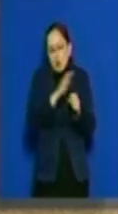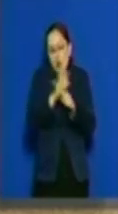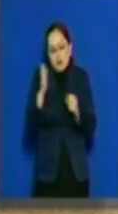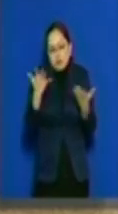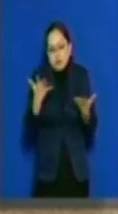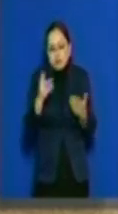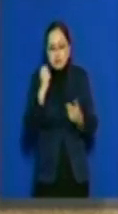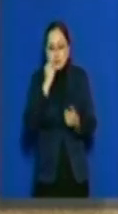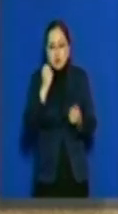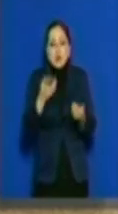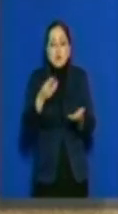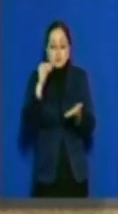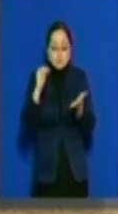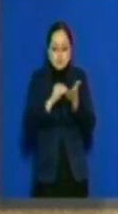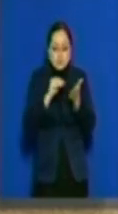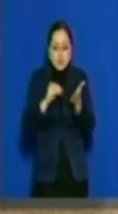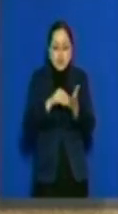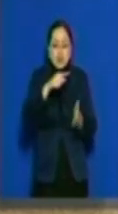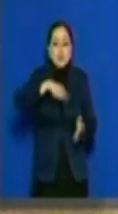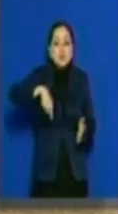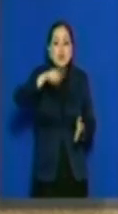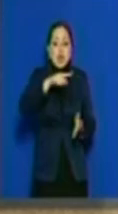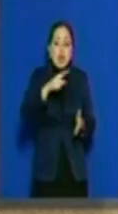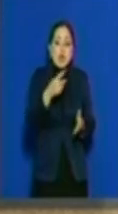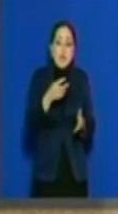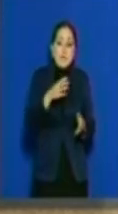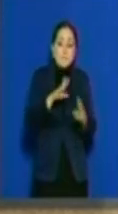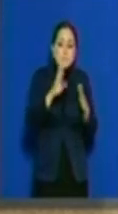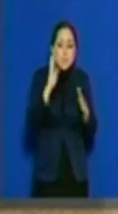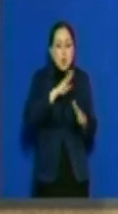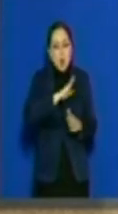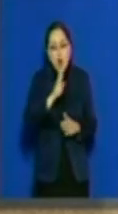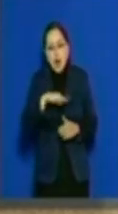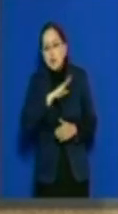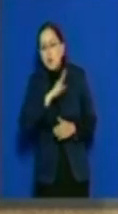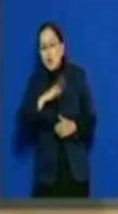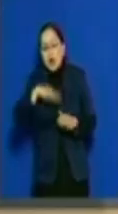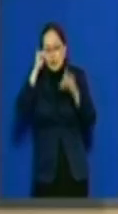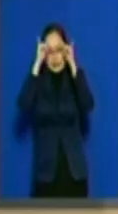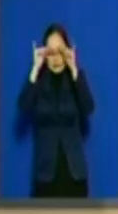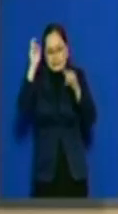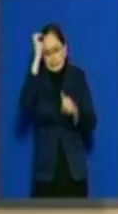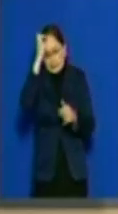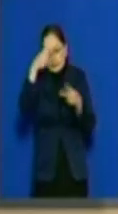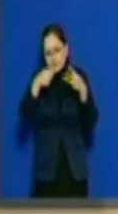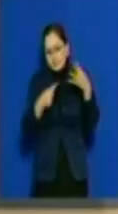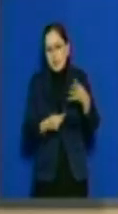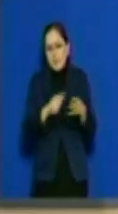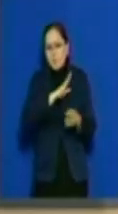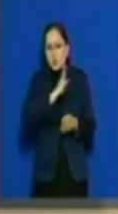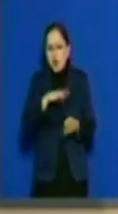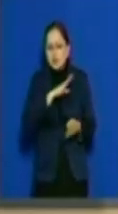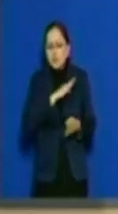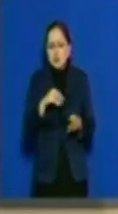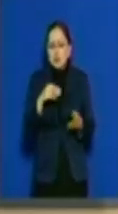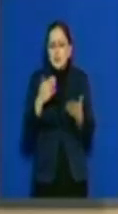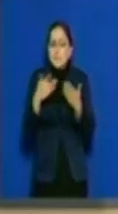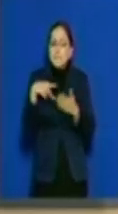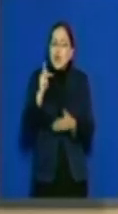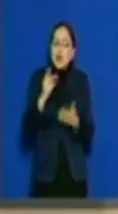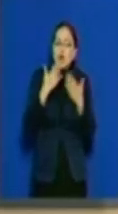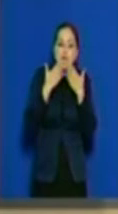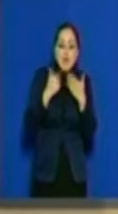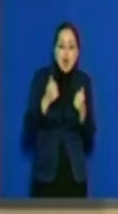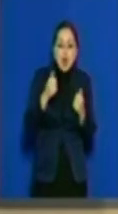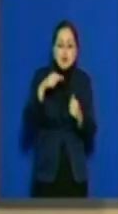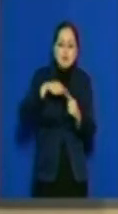pérdidas en el campo, en la ganadería, no se registran porque no hay la posibilidad, especialmente